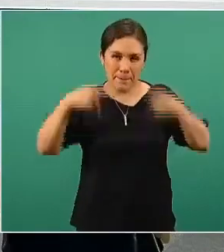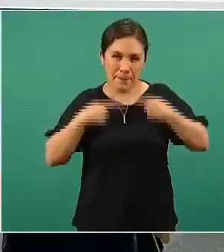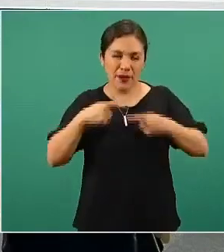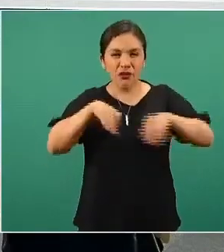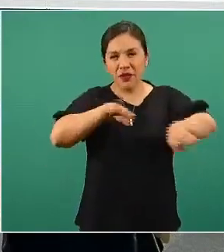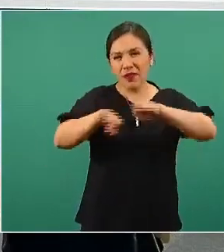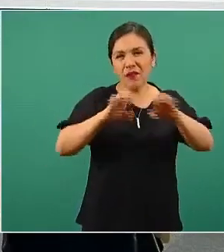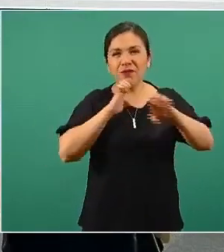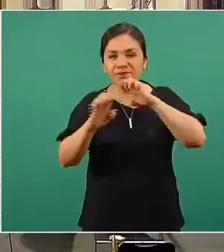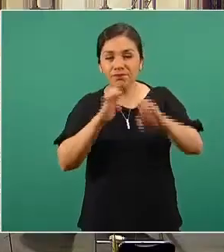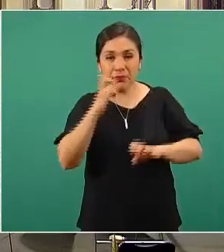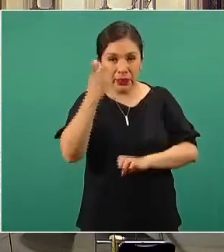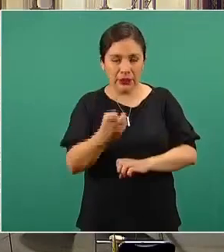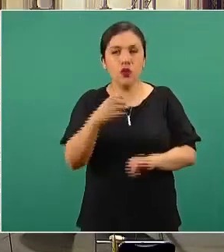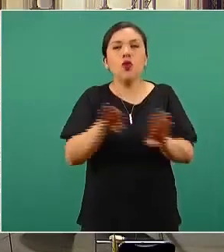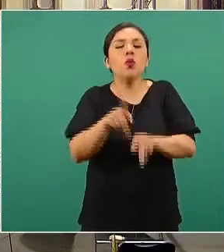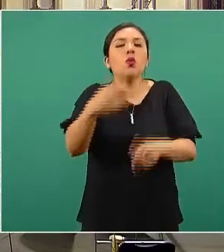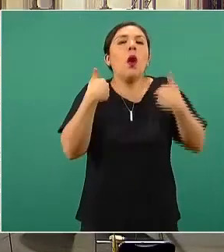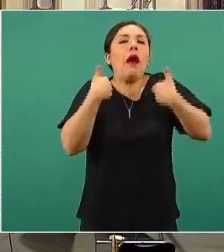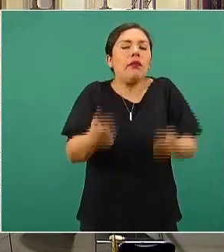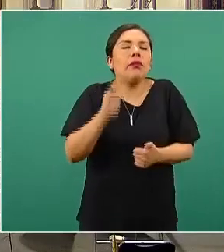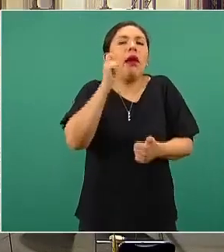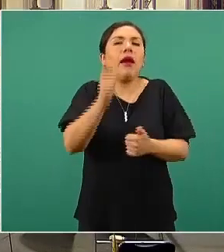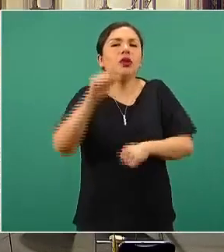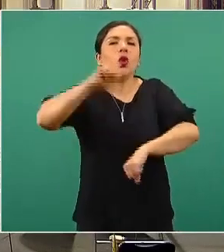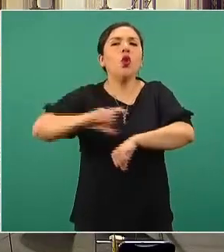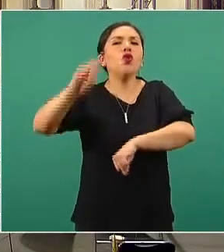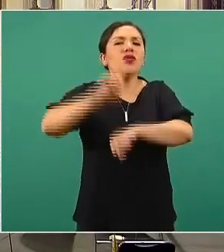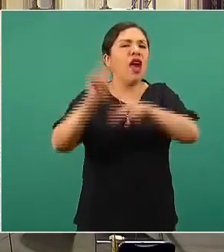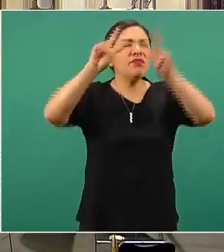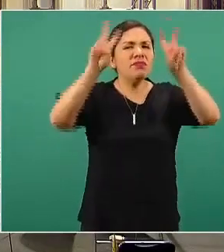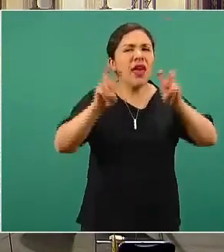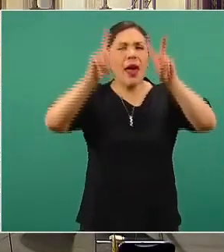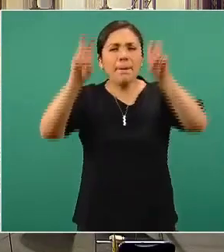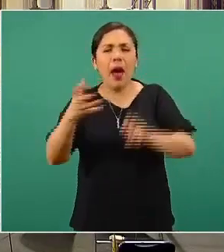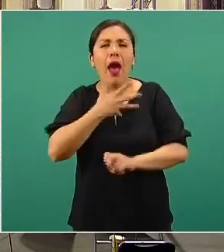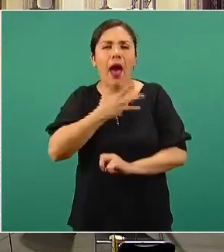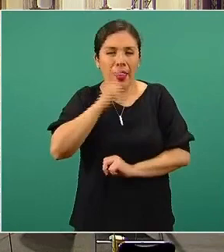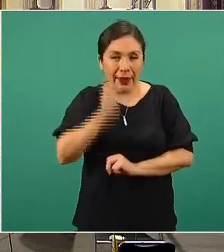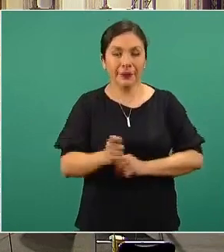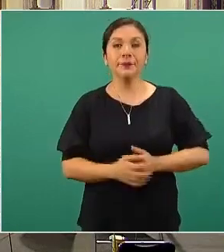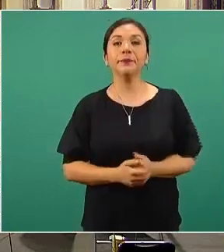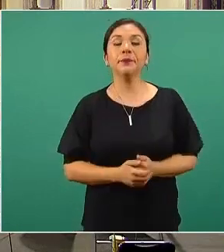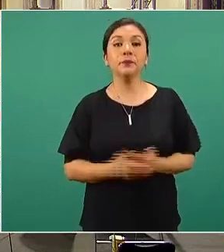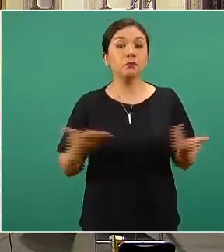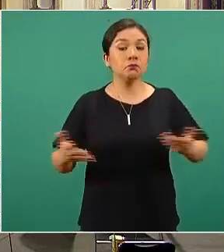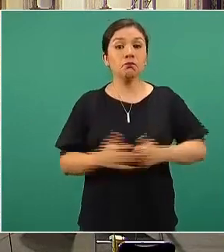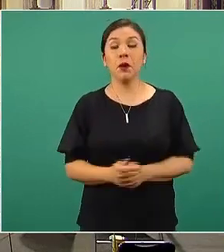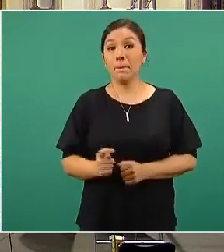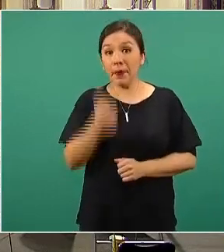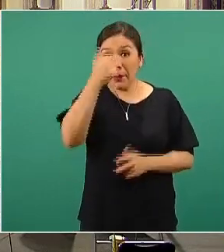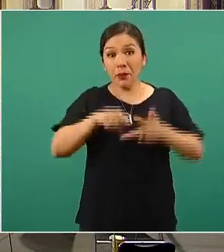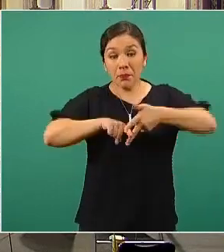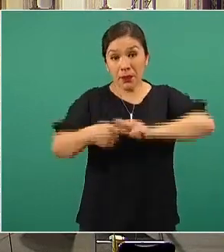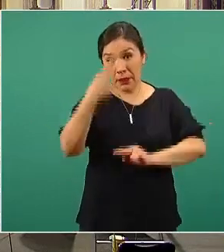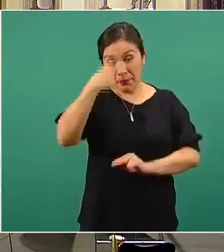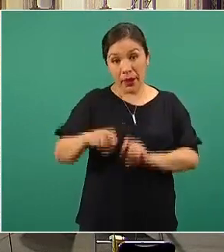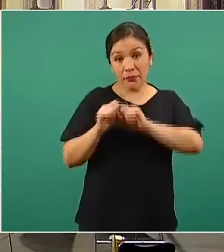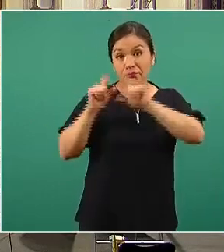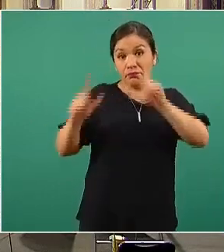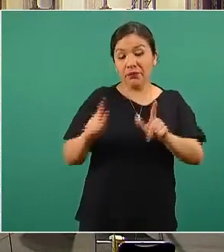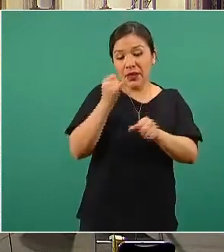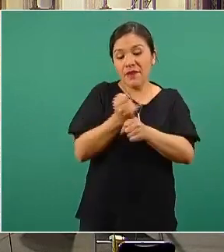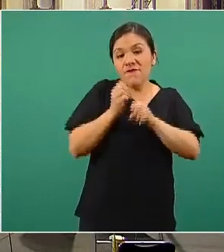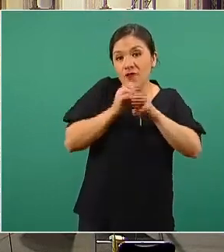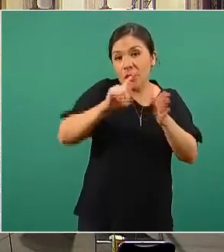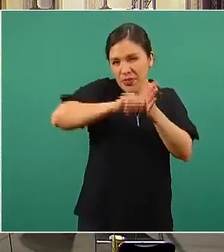de comunicación. Entonces, un poco para que ustedes vean cuáles son los diferentes apartados. Y iniciando la presentación del informe